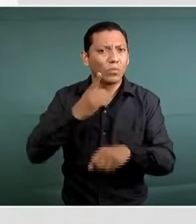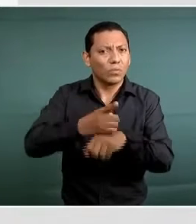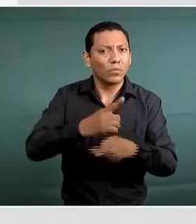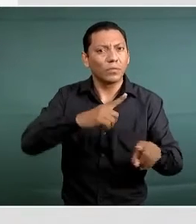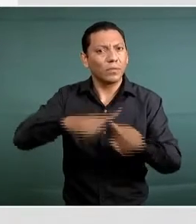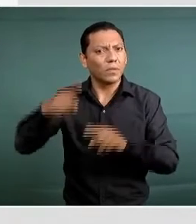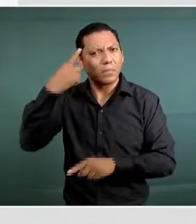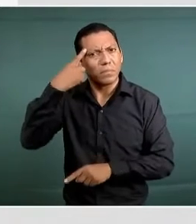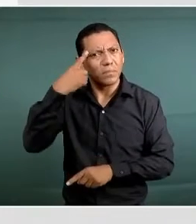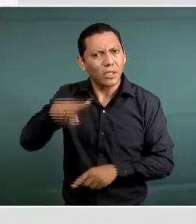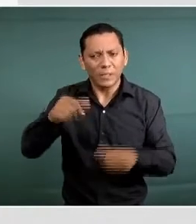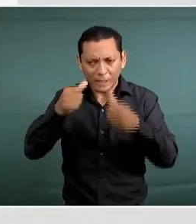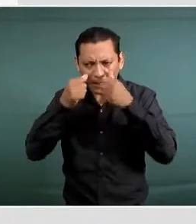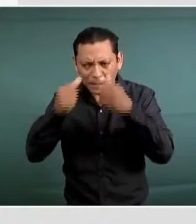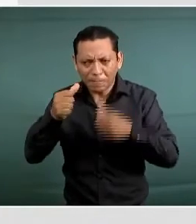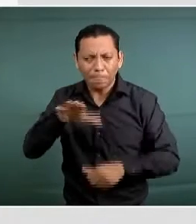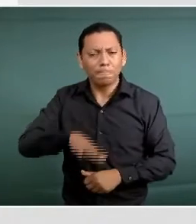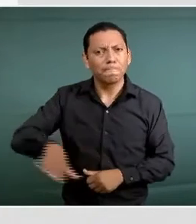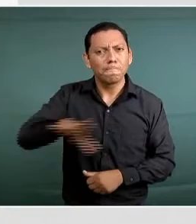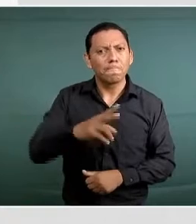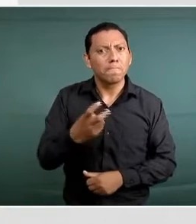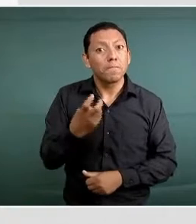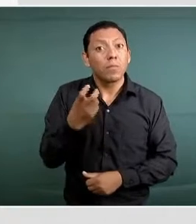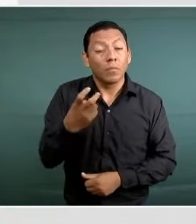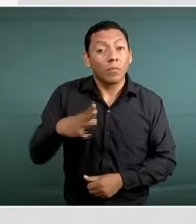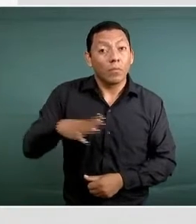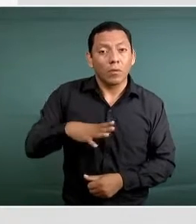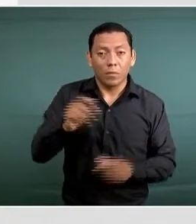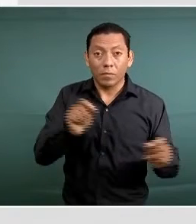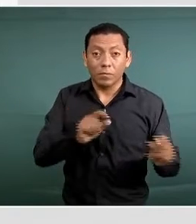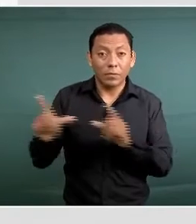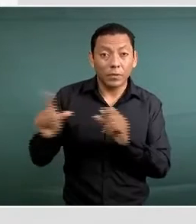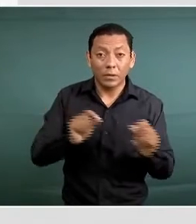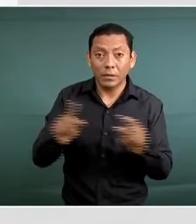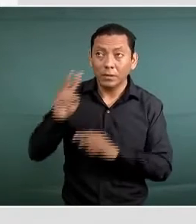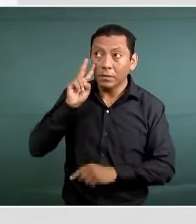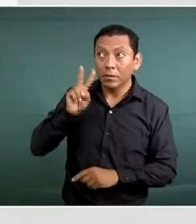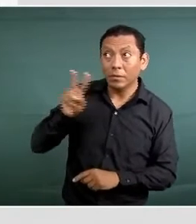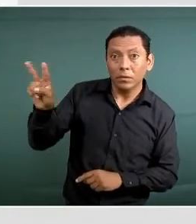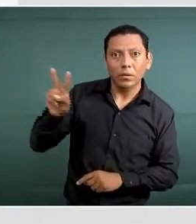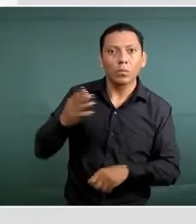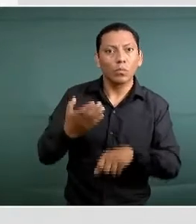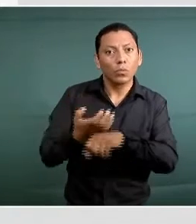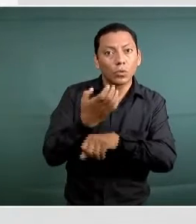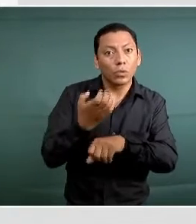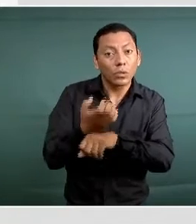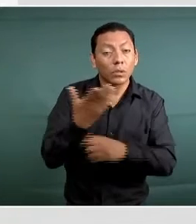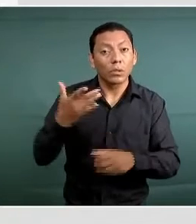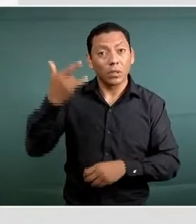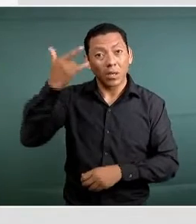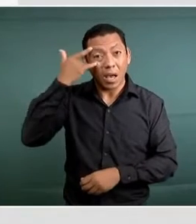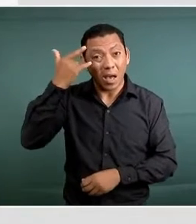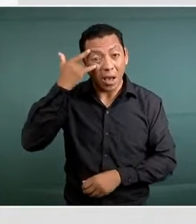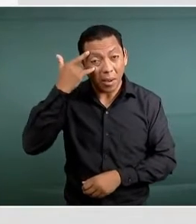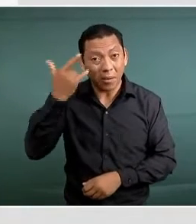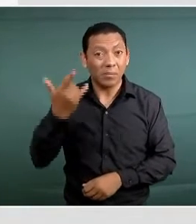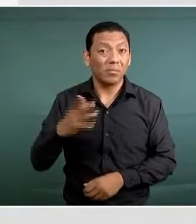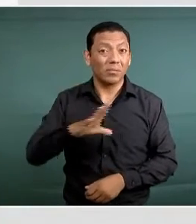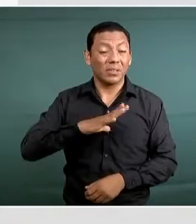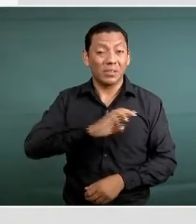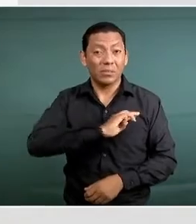sistema para atender a la población. Estas son algunas imágenes de municipios del estado de Campeche, en las cuales se está